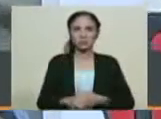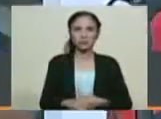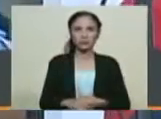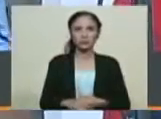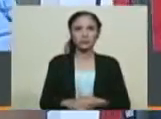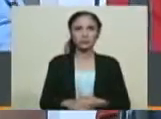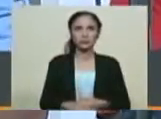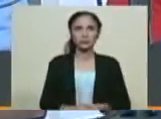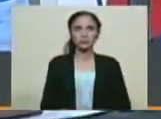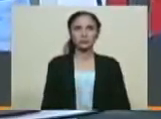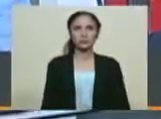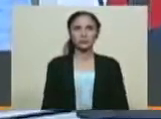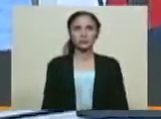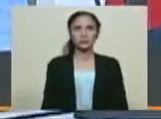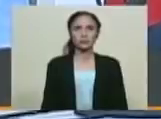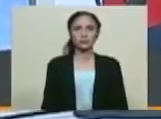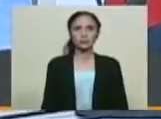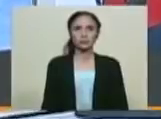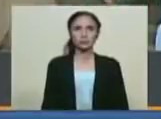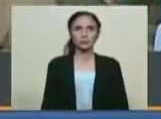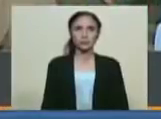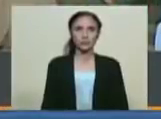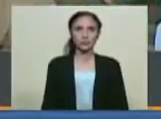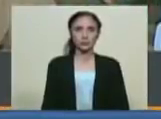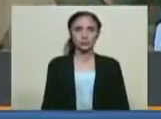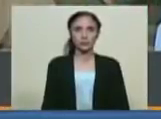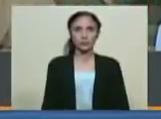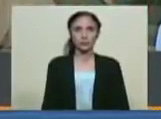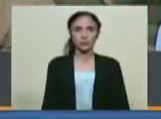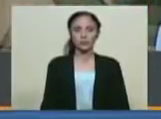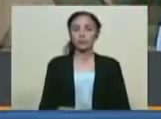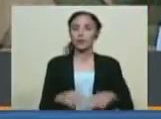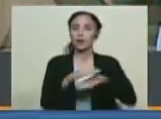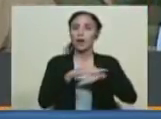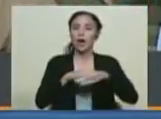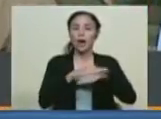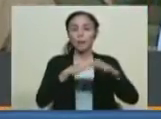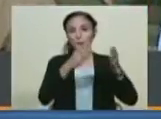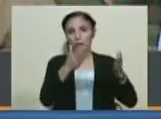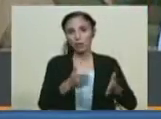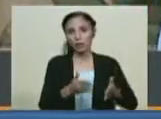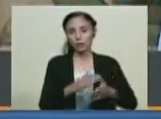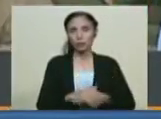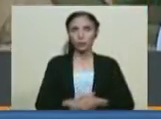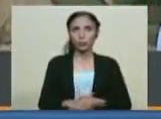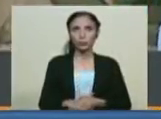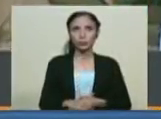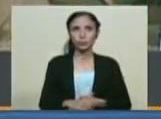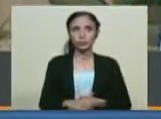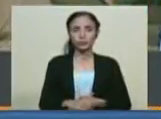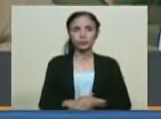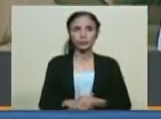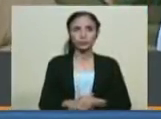batallador. Al ministro Velázquez Araguayán, el edecán de la lluvia.